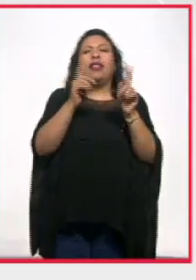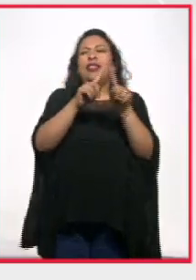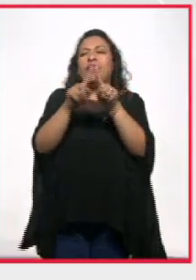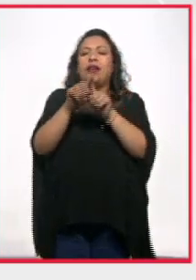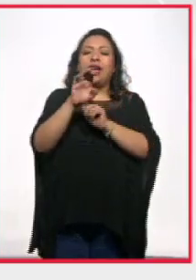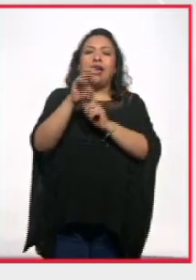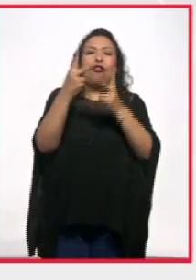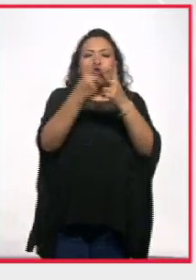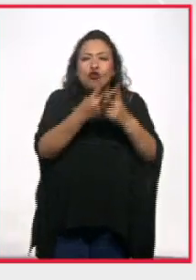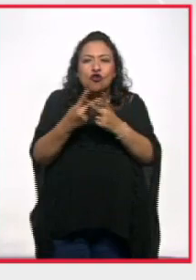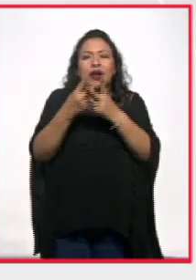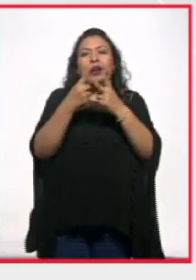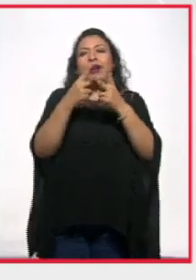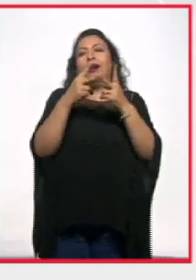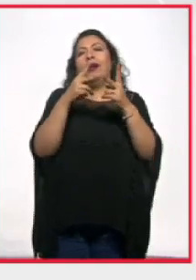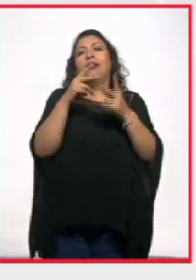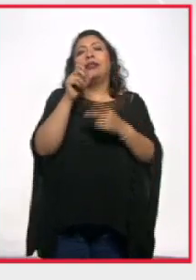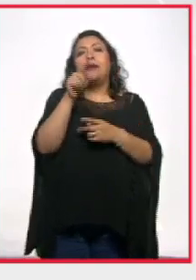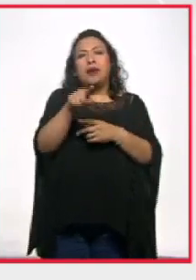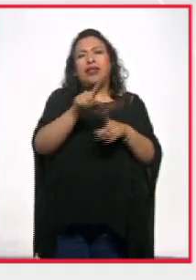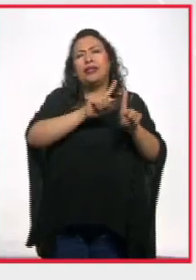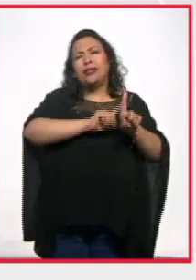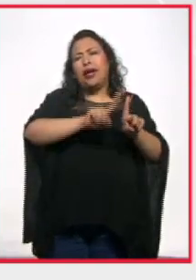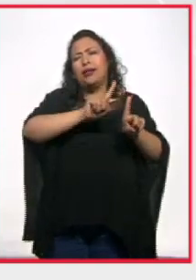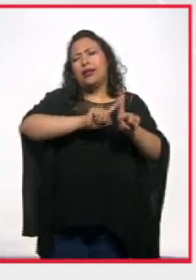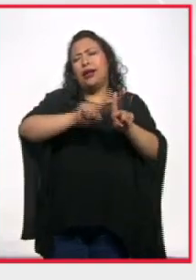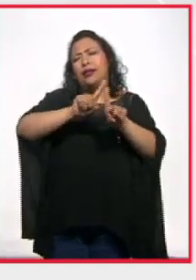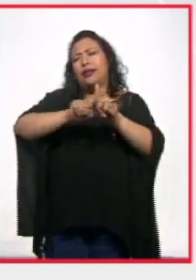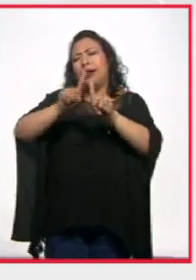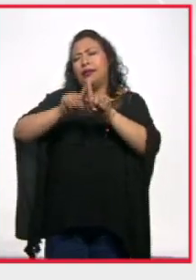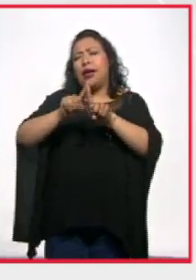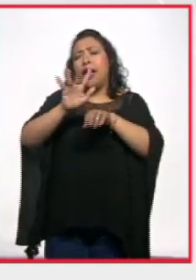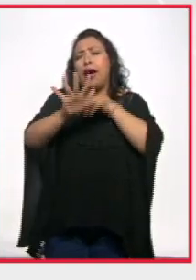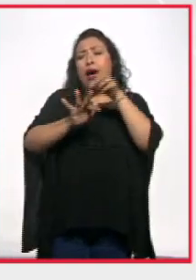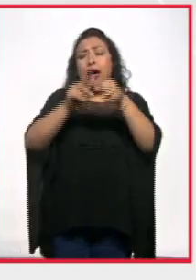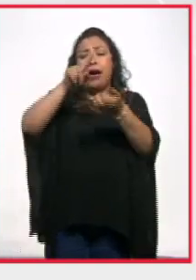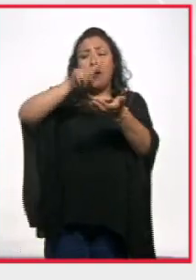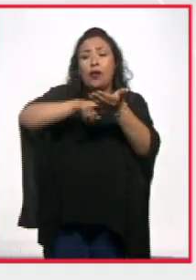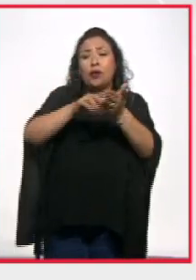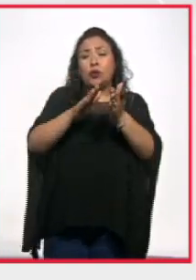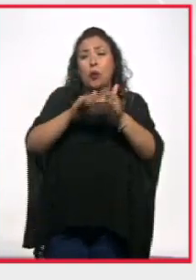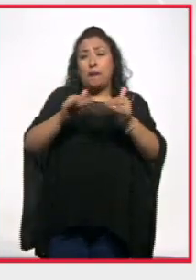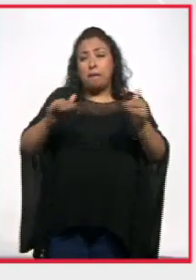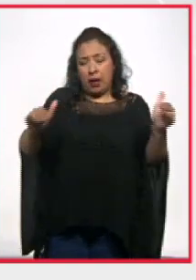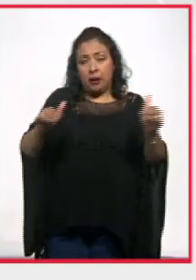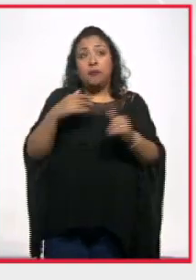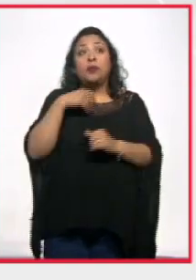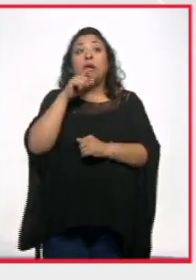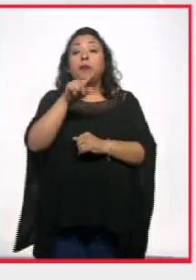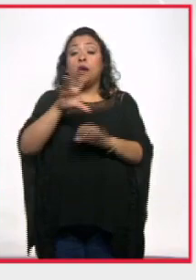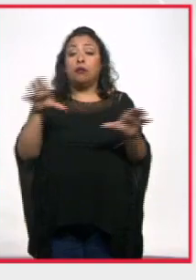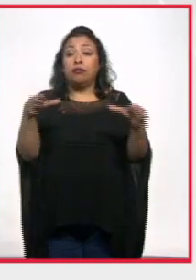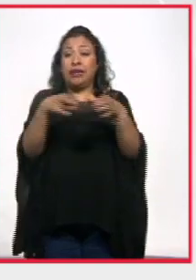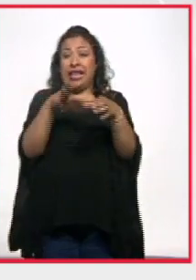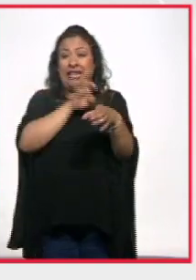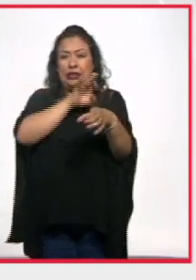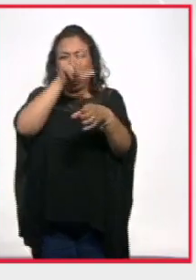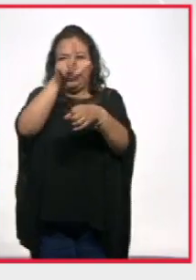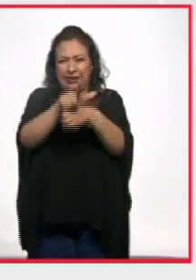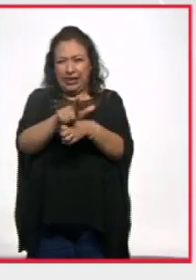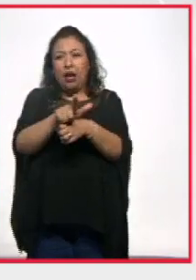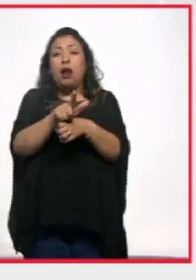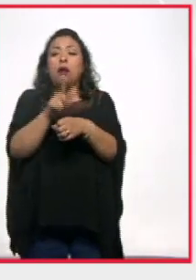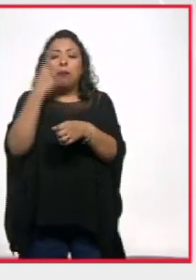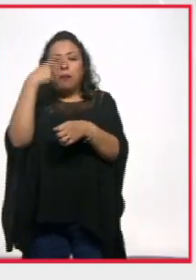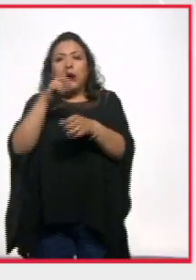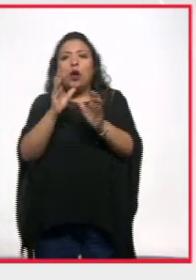equinodermos, estrellas de mar, hablamos sobre toda la diversidad biológica que alberga el mar, y hay una sección especialmente diseñada que son